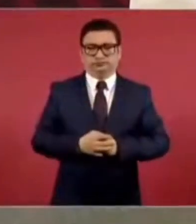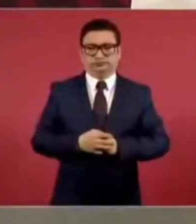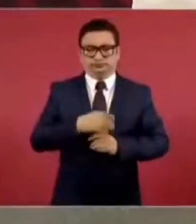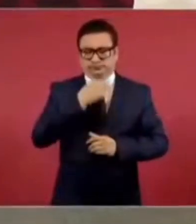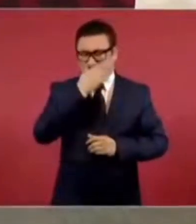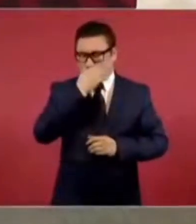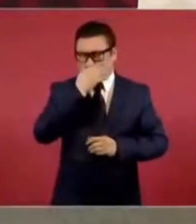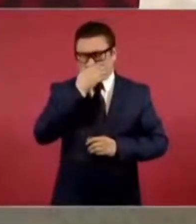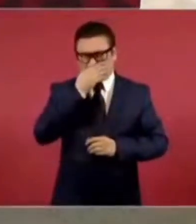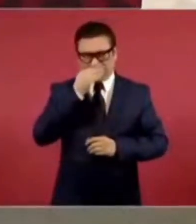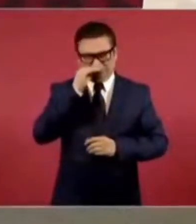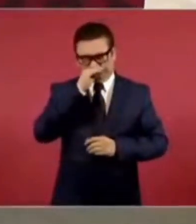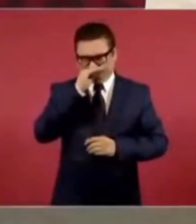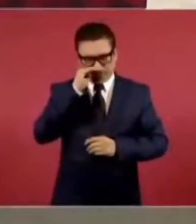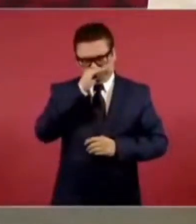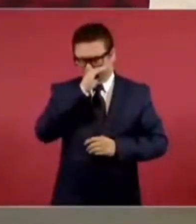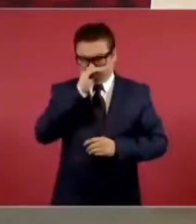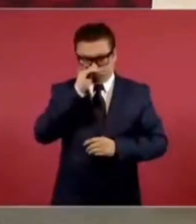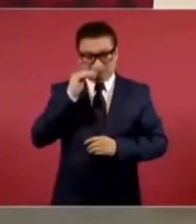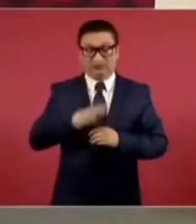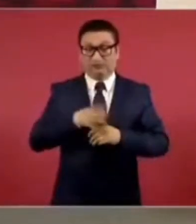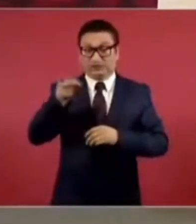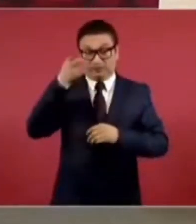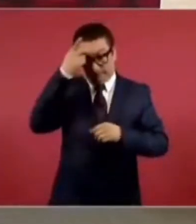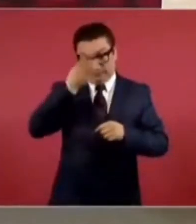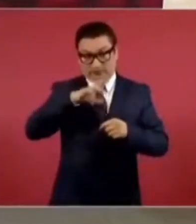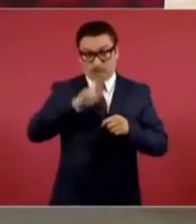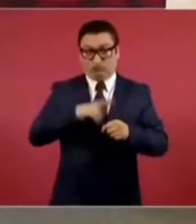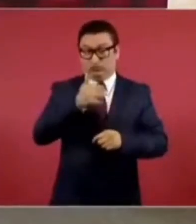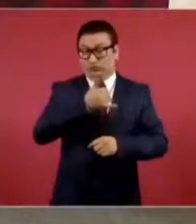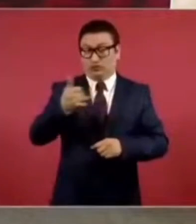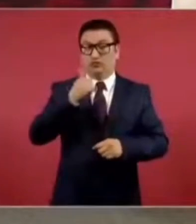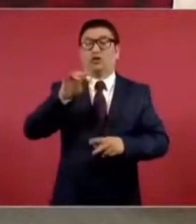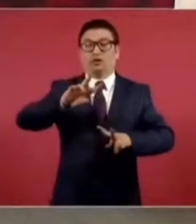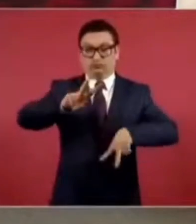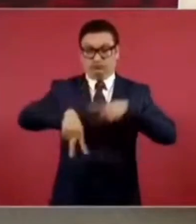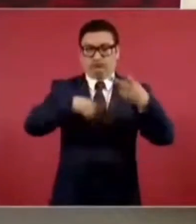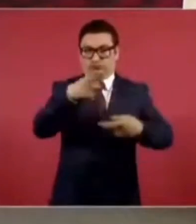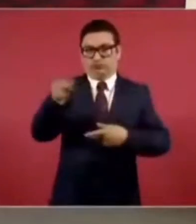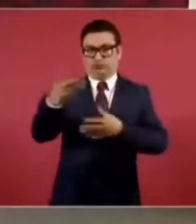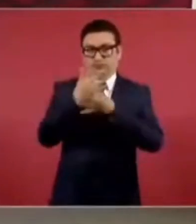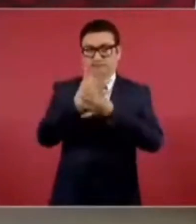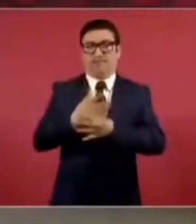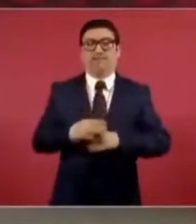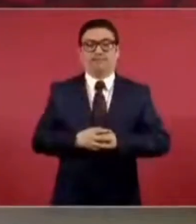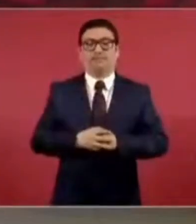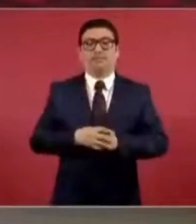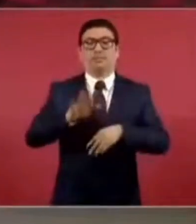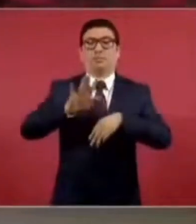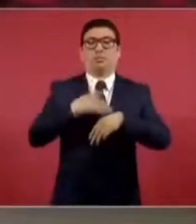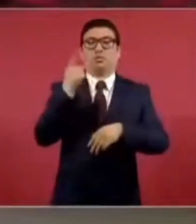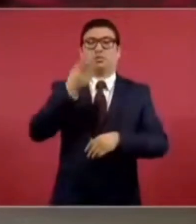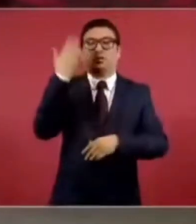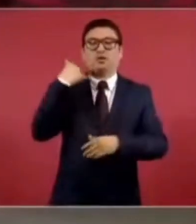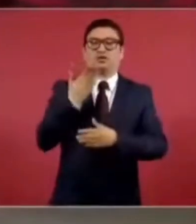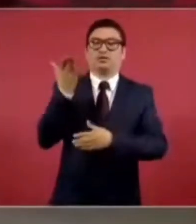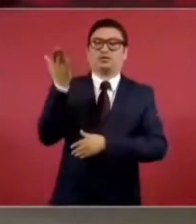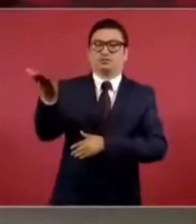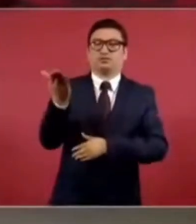en estario creo que ya fue el director del infonavid porque les estaban